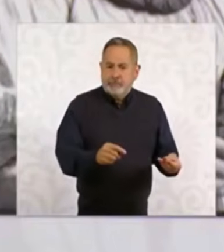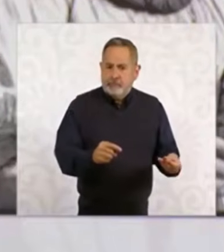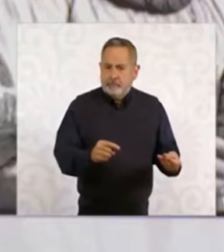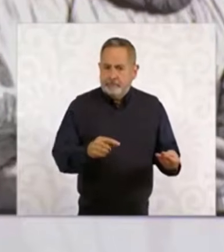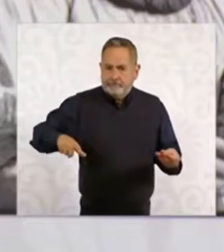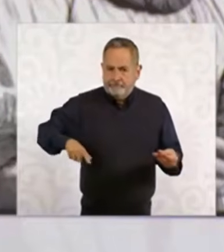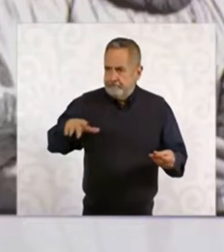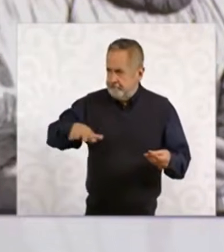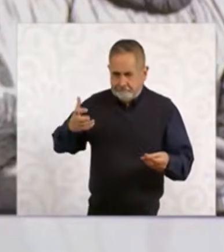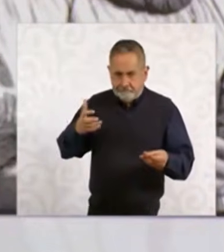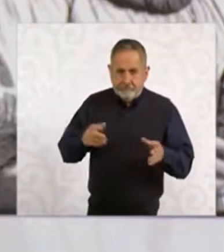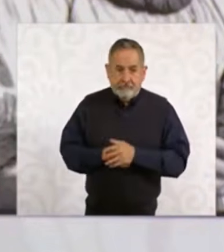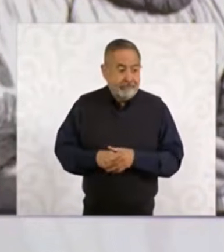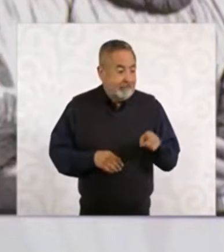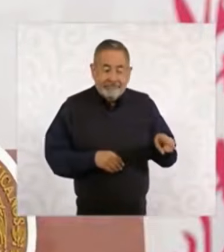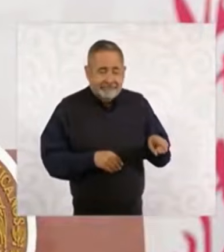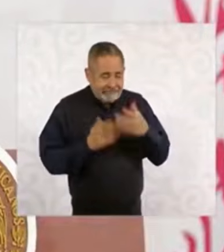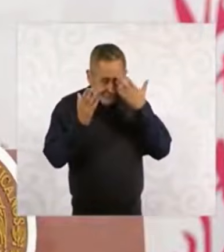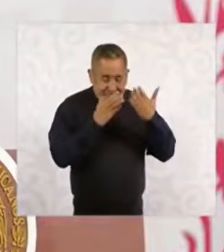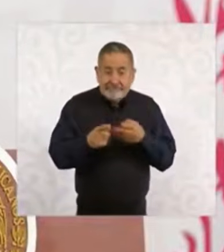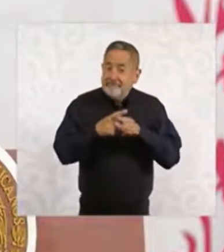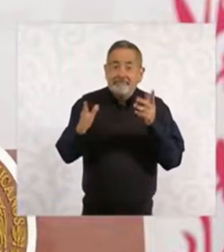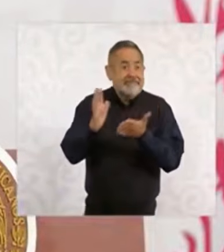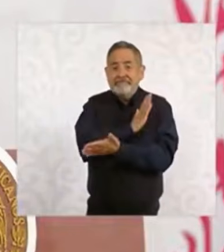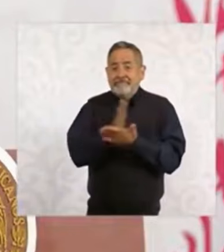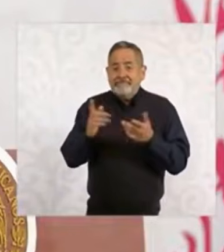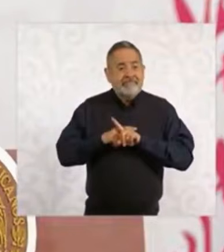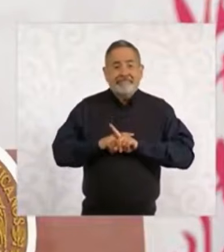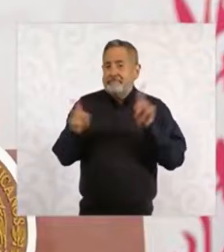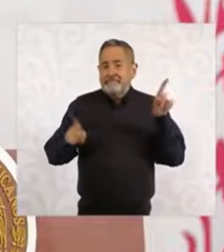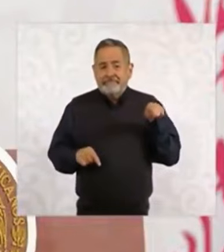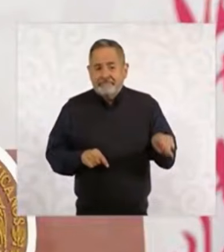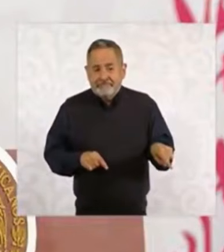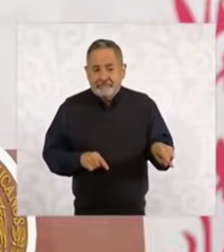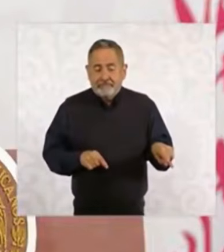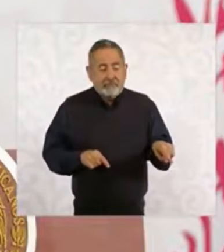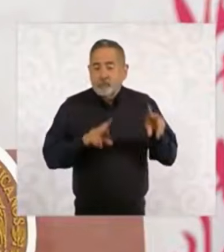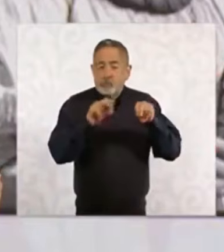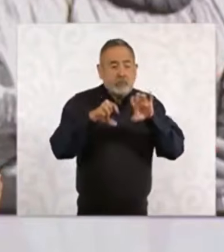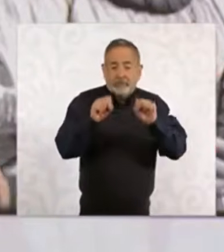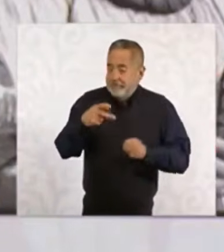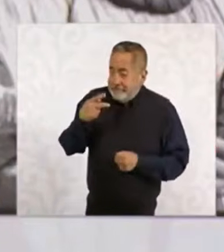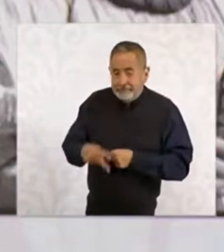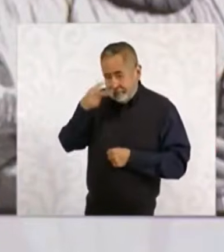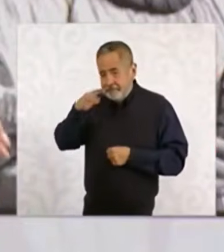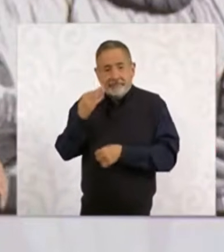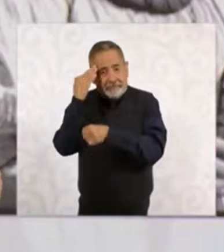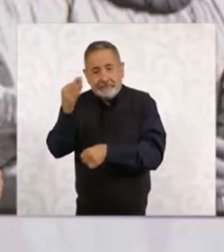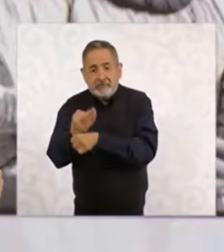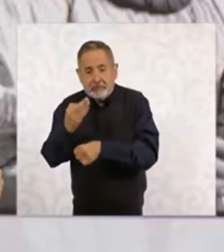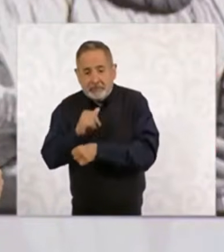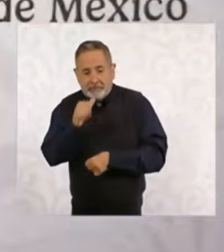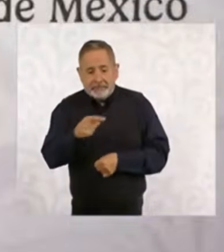el análisis que hacen ellos queda fuera de esta caracterización que tiene la Organización de las Naciones Unidas y la